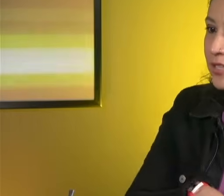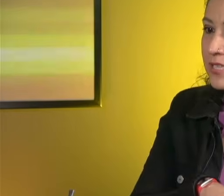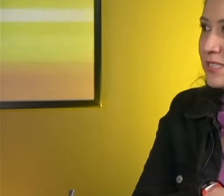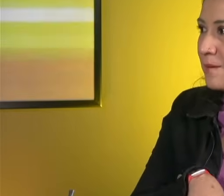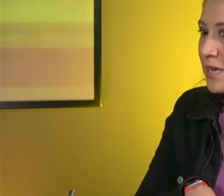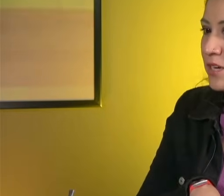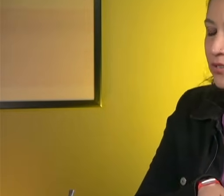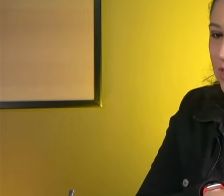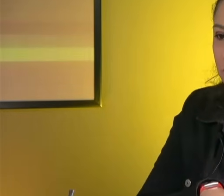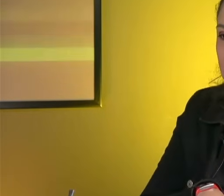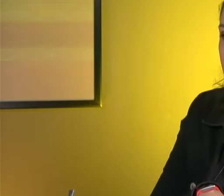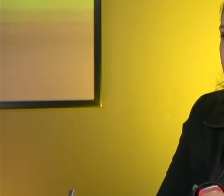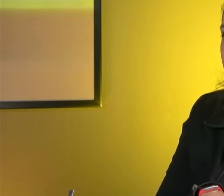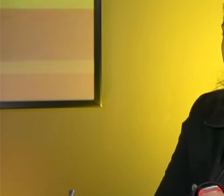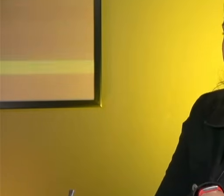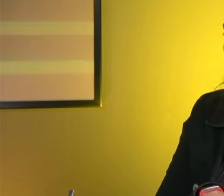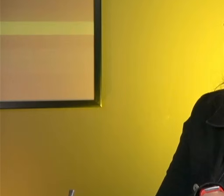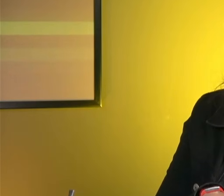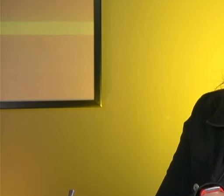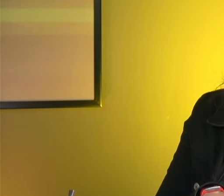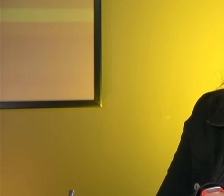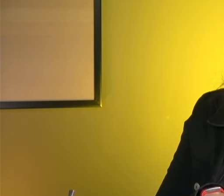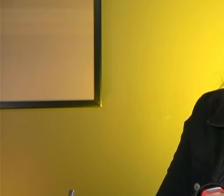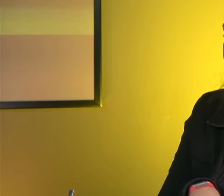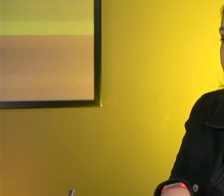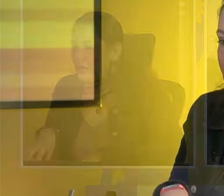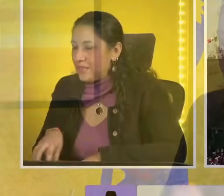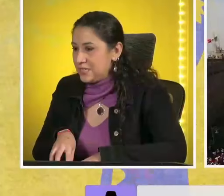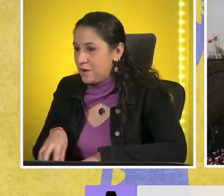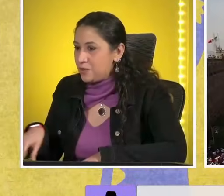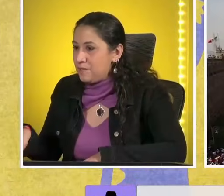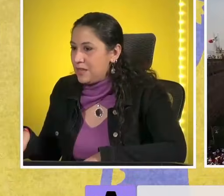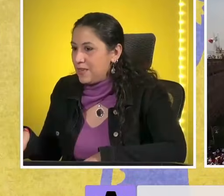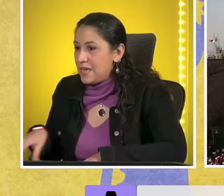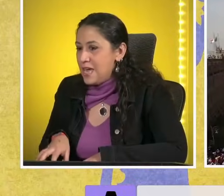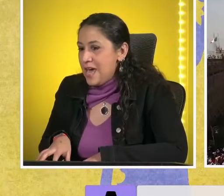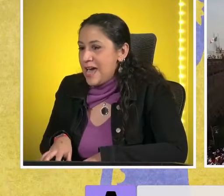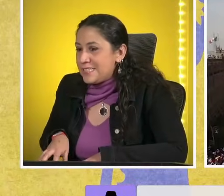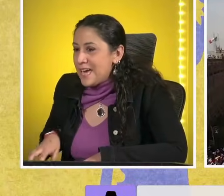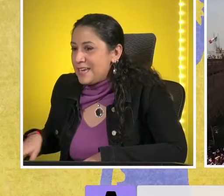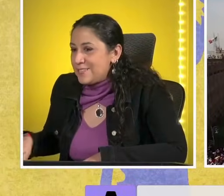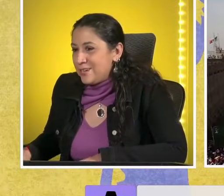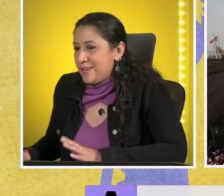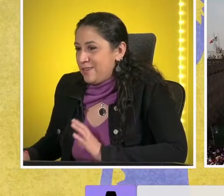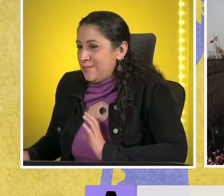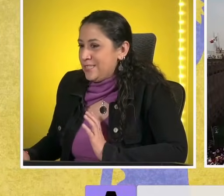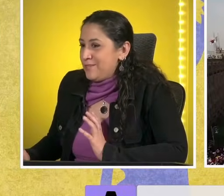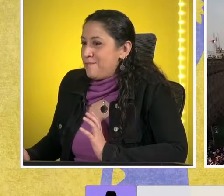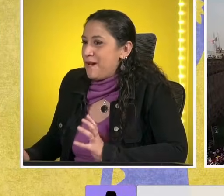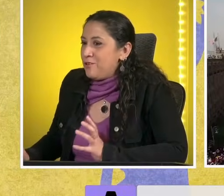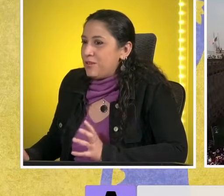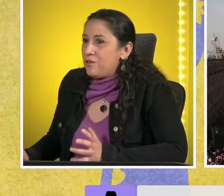Pero entonces México tiene una situación compleja porque el tercer caso, la tercera posibilidad, hacia eso que creo